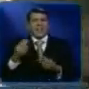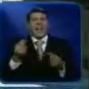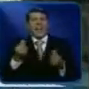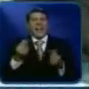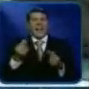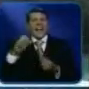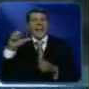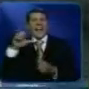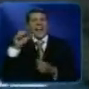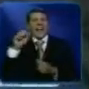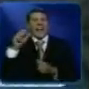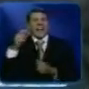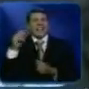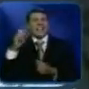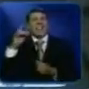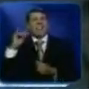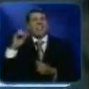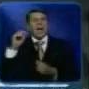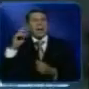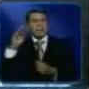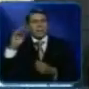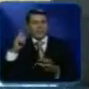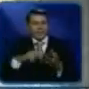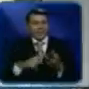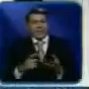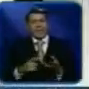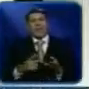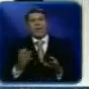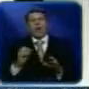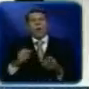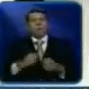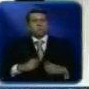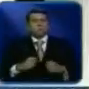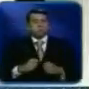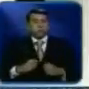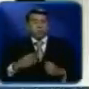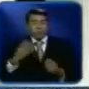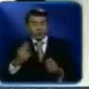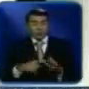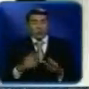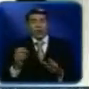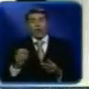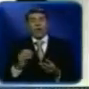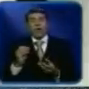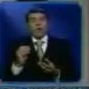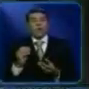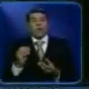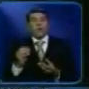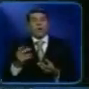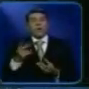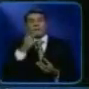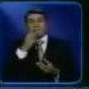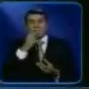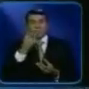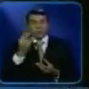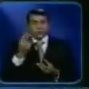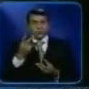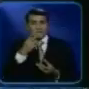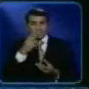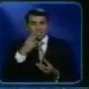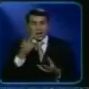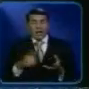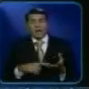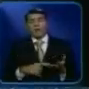sangre, cuando tienes diabetes, cuando eres obeso, cuando hay tabaquismo, consumo crónico de